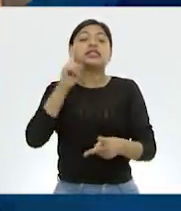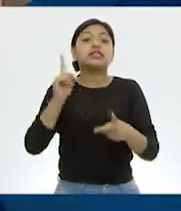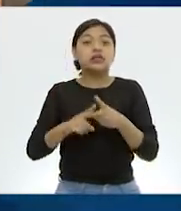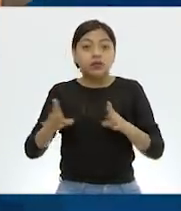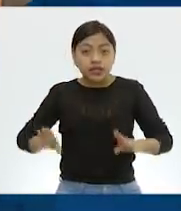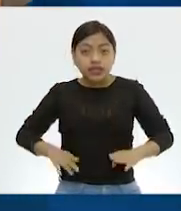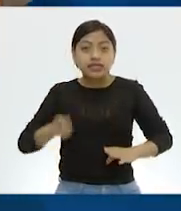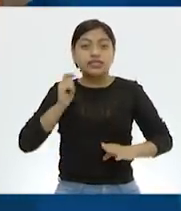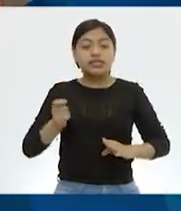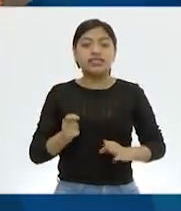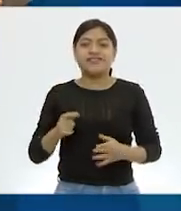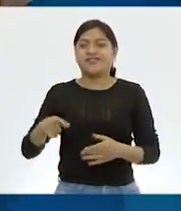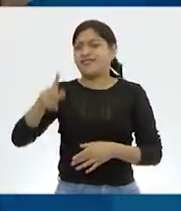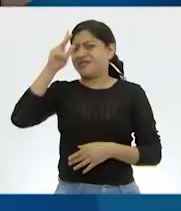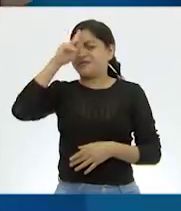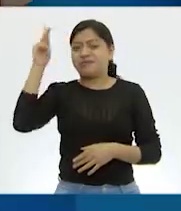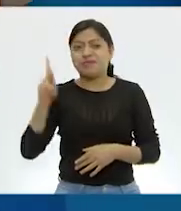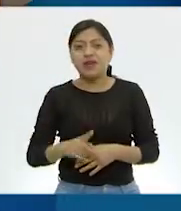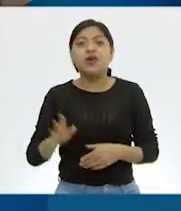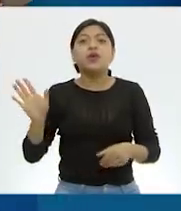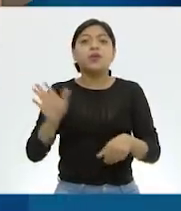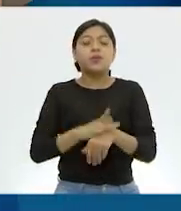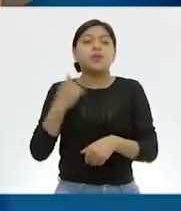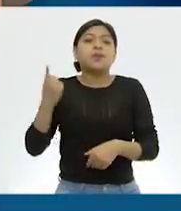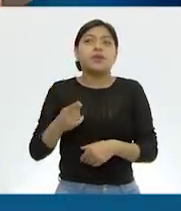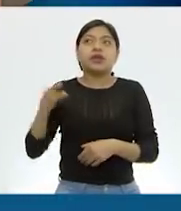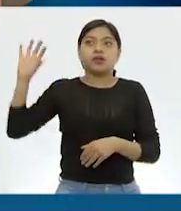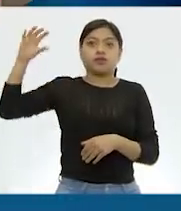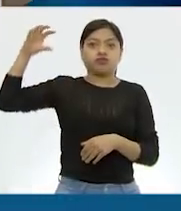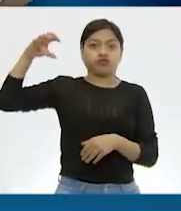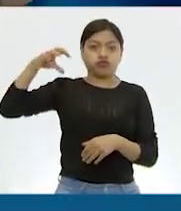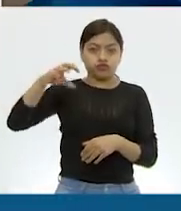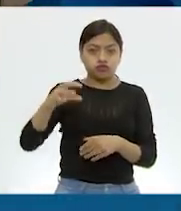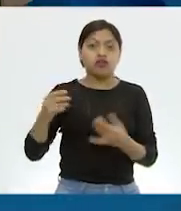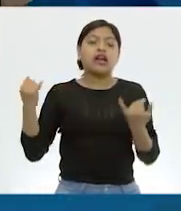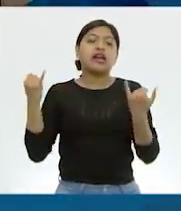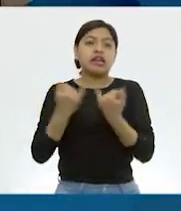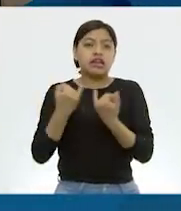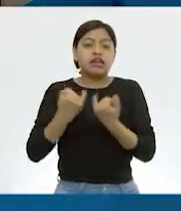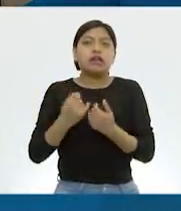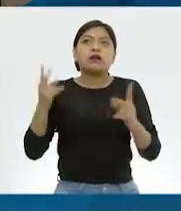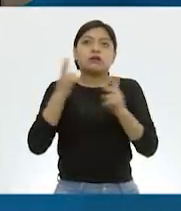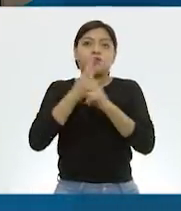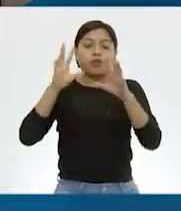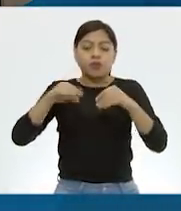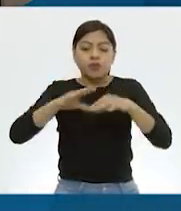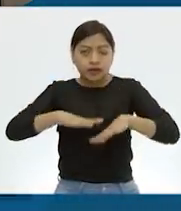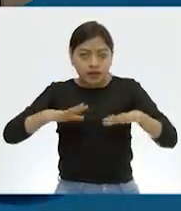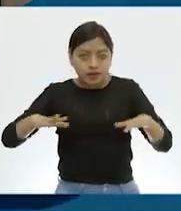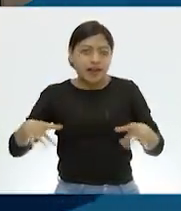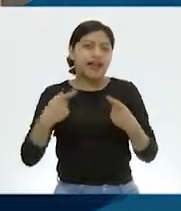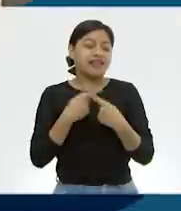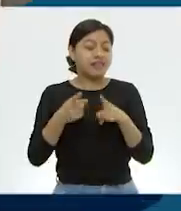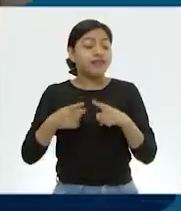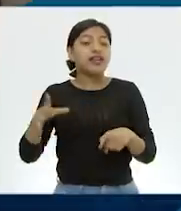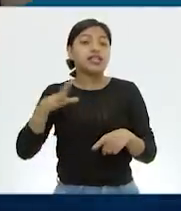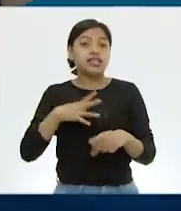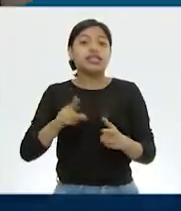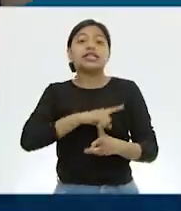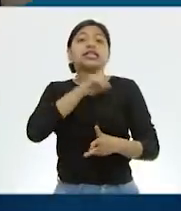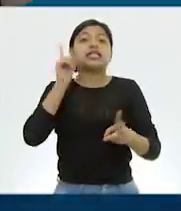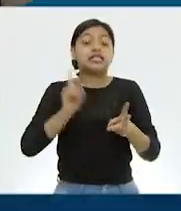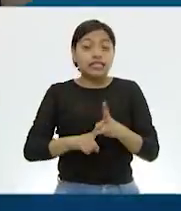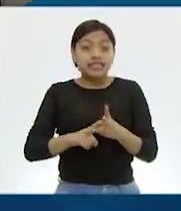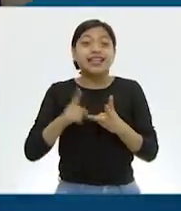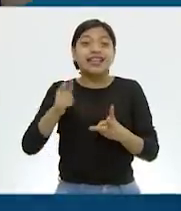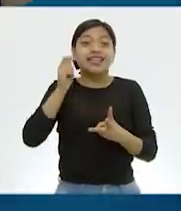que fueron catastróficas, provocadas por un impacto, por ejemplo, de un meteorito, el cambio de la concentración de oxígeno en el mar. Y la tercera es